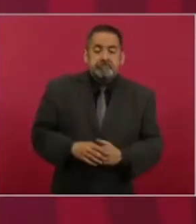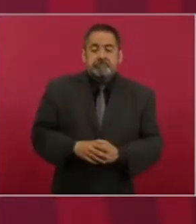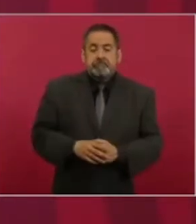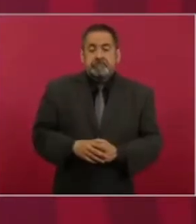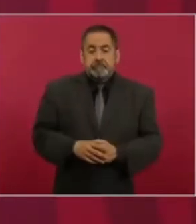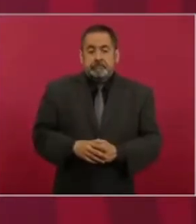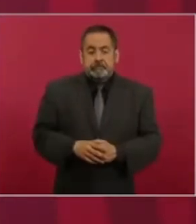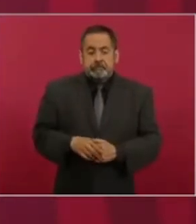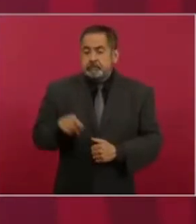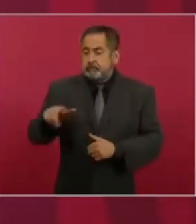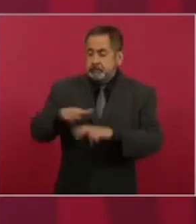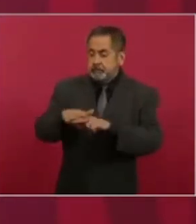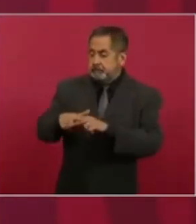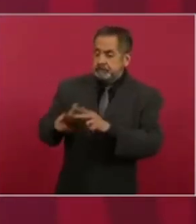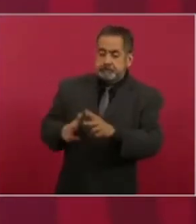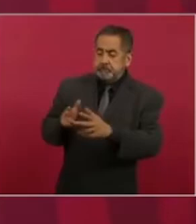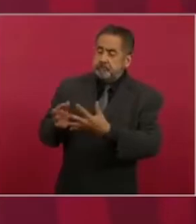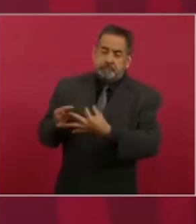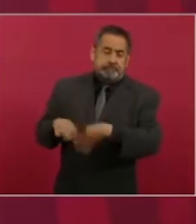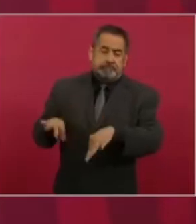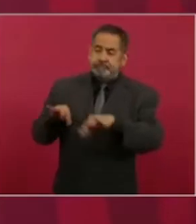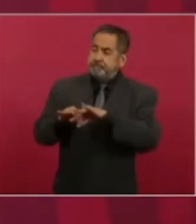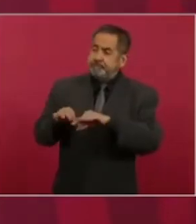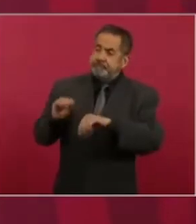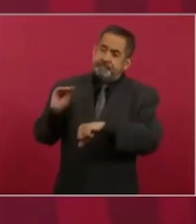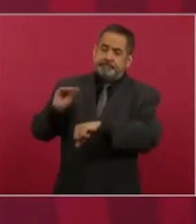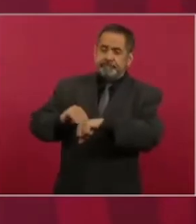es una obra importante y que